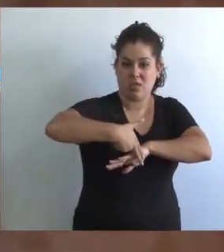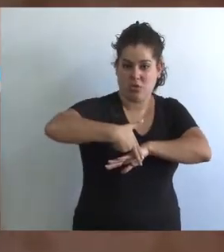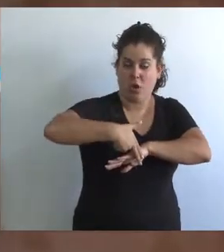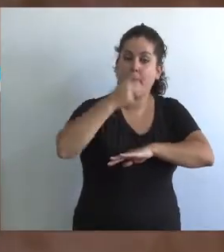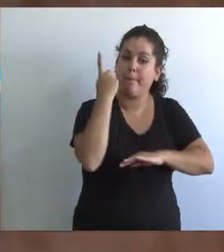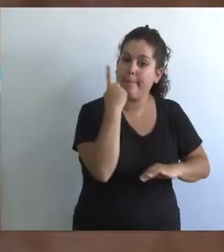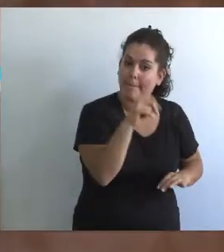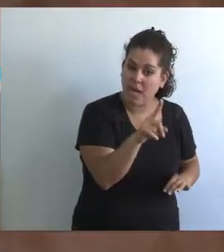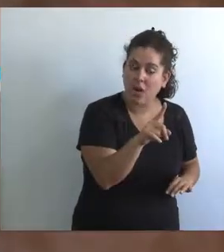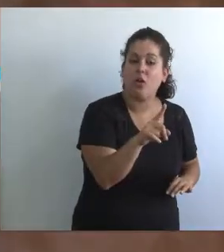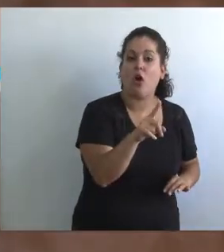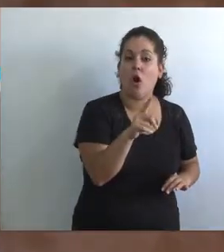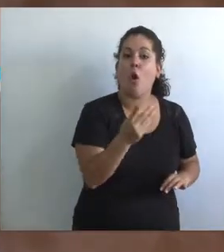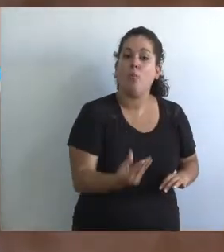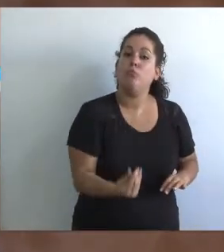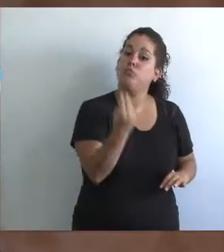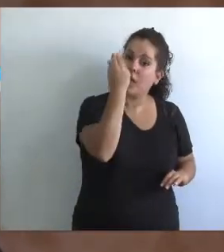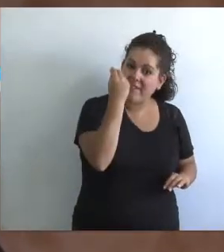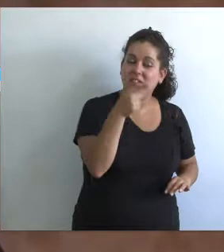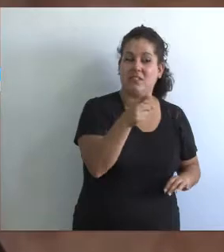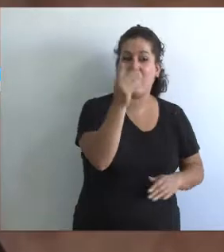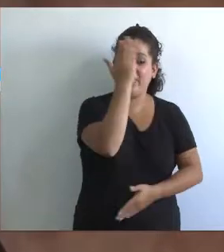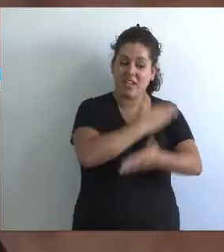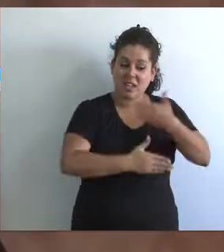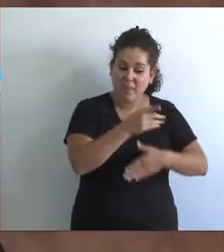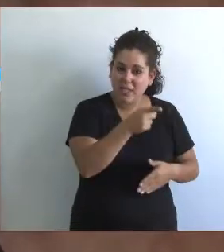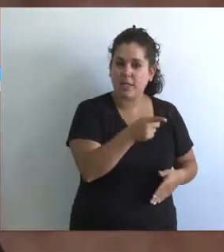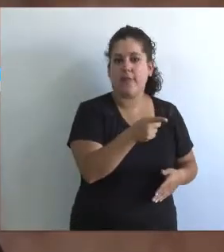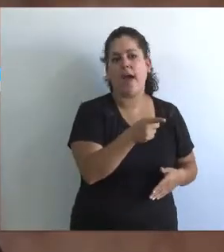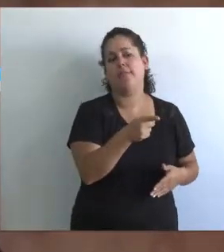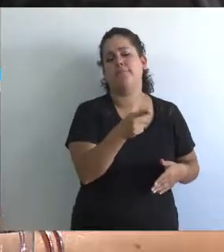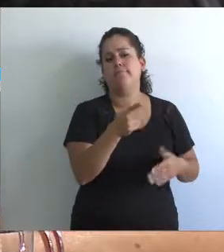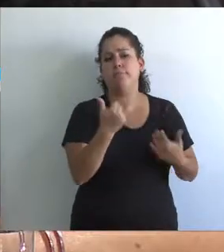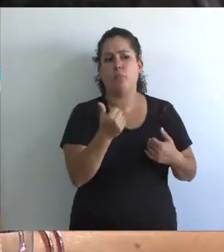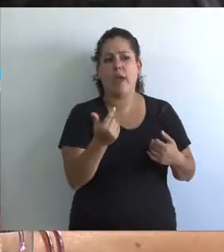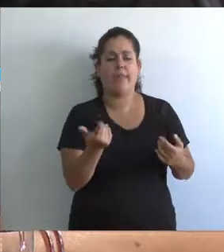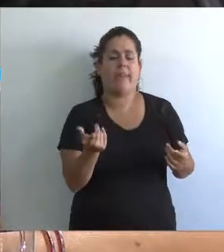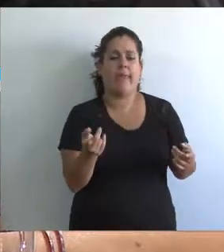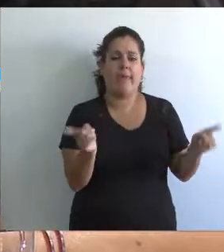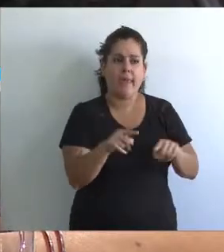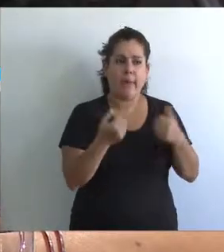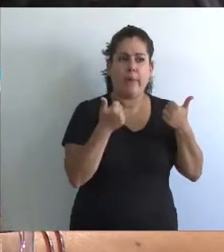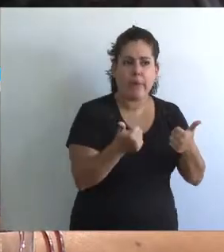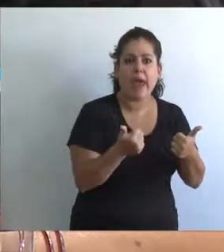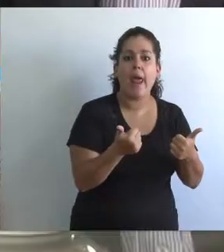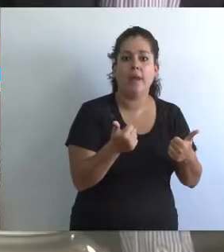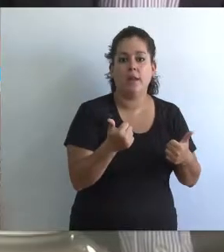de vencimiento. Pero a veces las discapacidades, por más que sean reversibles, exceden al